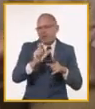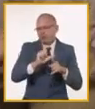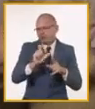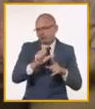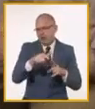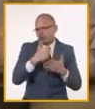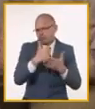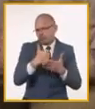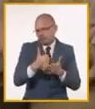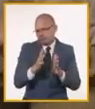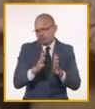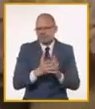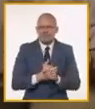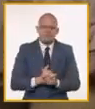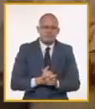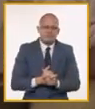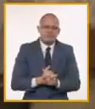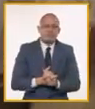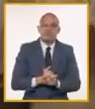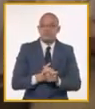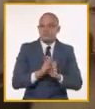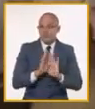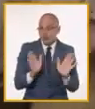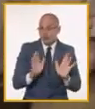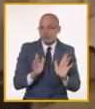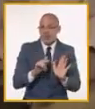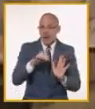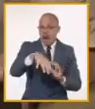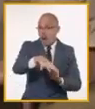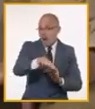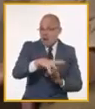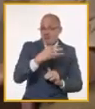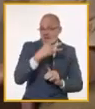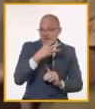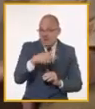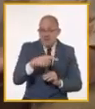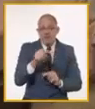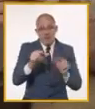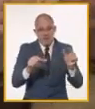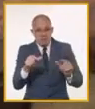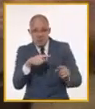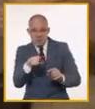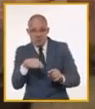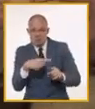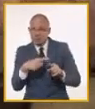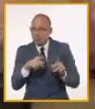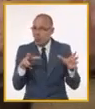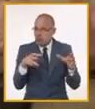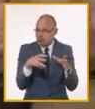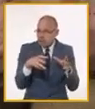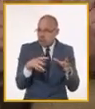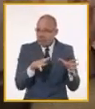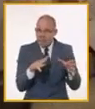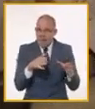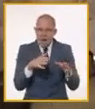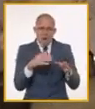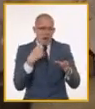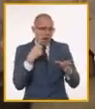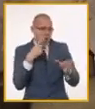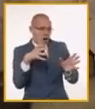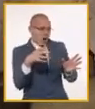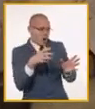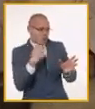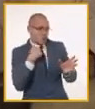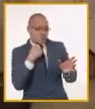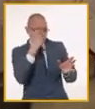llamaba Jacinto Peñate. Ahí tenía, más o menos estaba la tropa de él, entre el tramo entre esa casa y